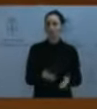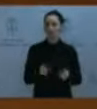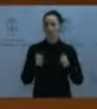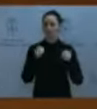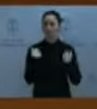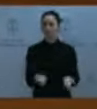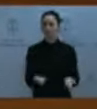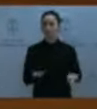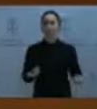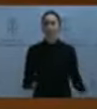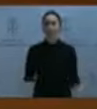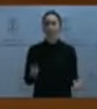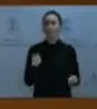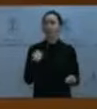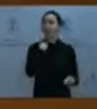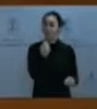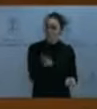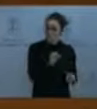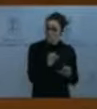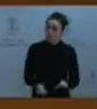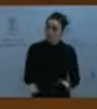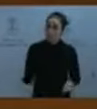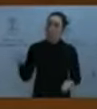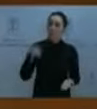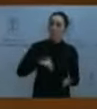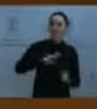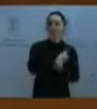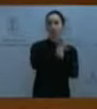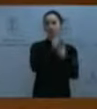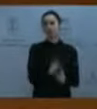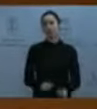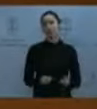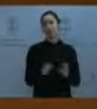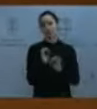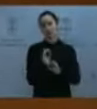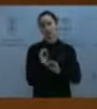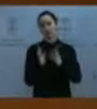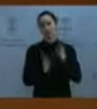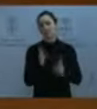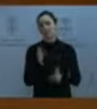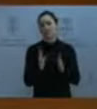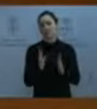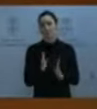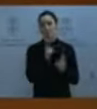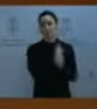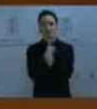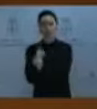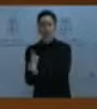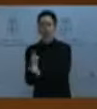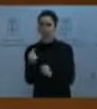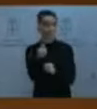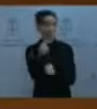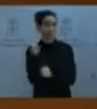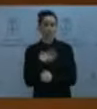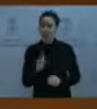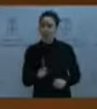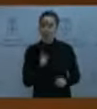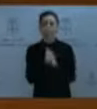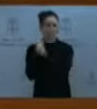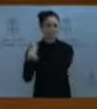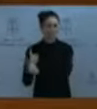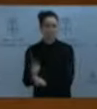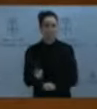planteado recursos contenciosos administrativos frente a las diferentes órdenes en el año 2013, 14 y 15 que establecían el plan de